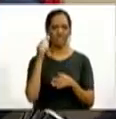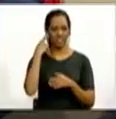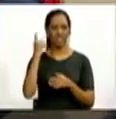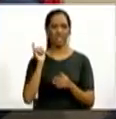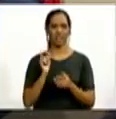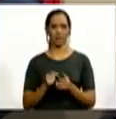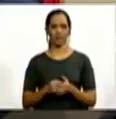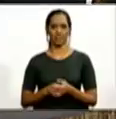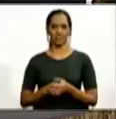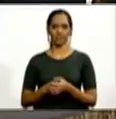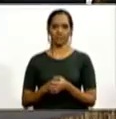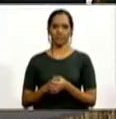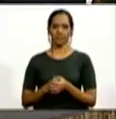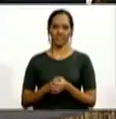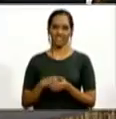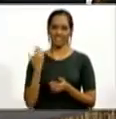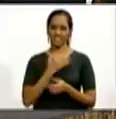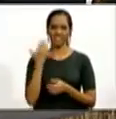Claro.